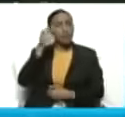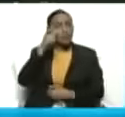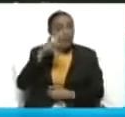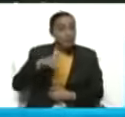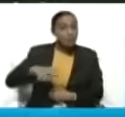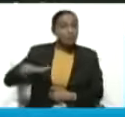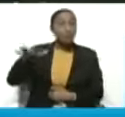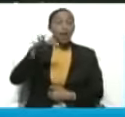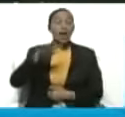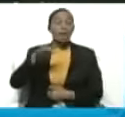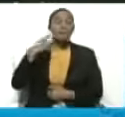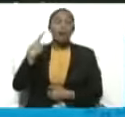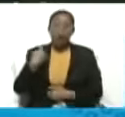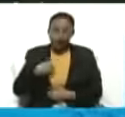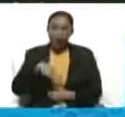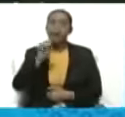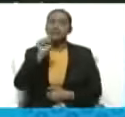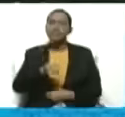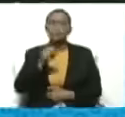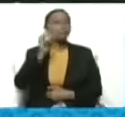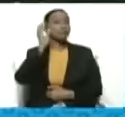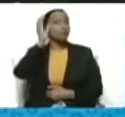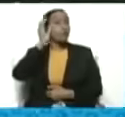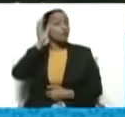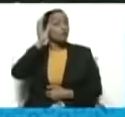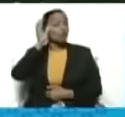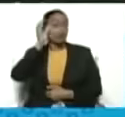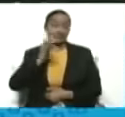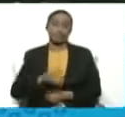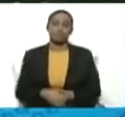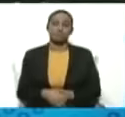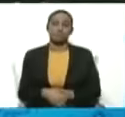mundo. El 28 de julio, mire,